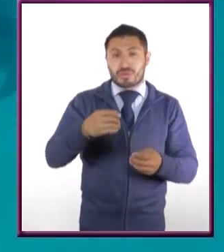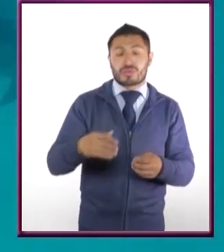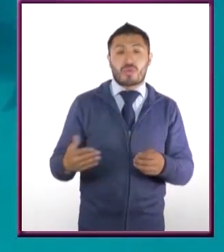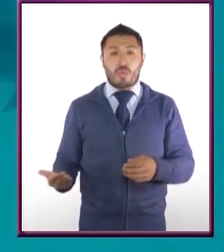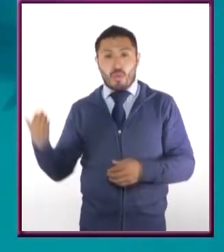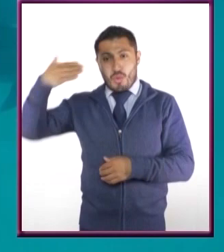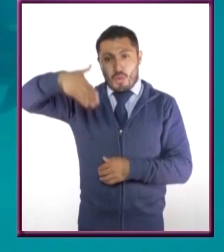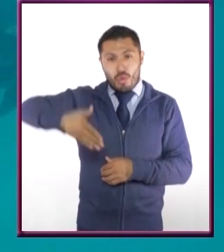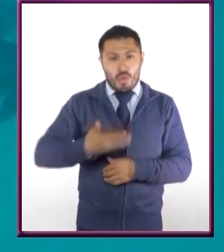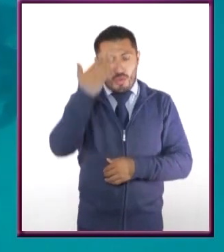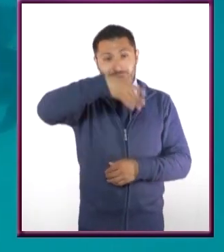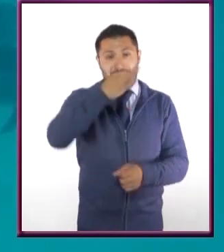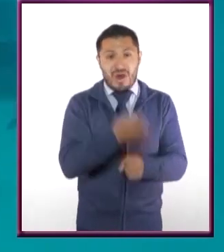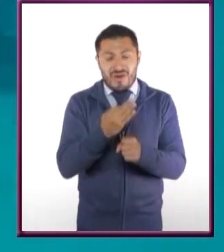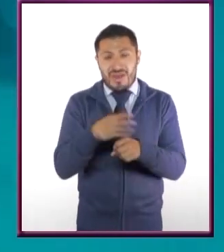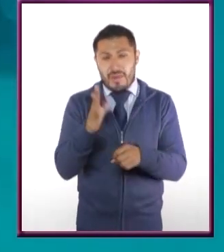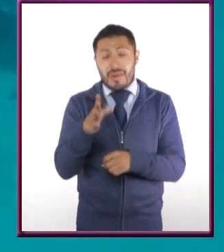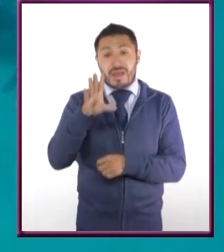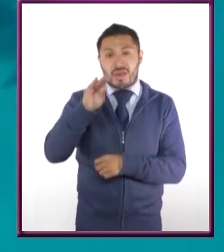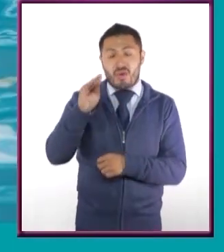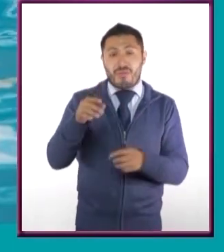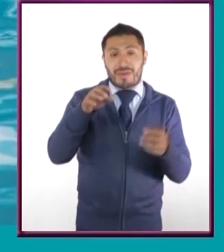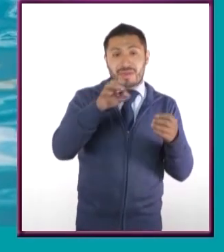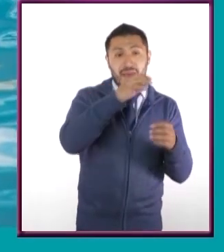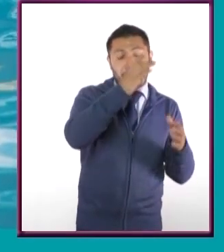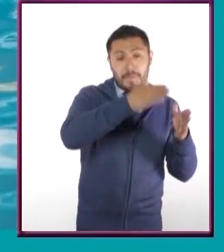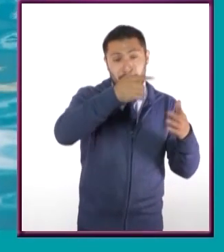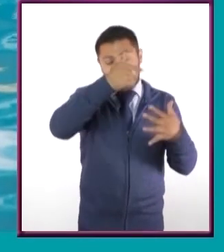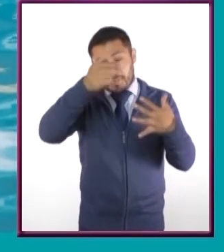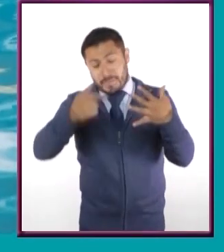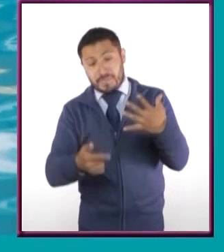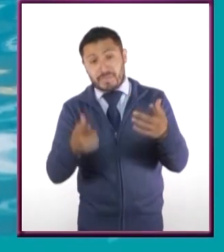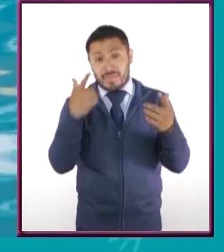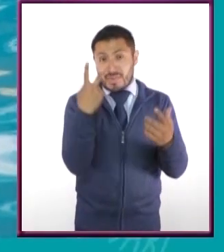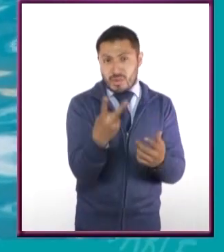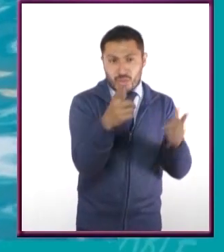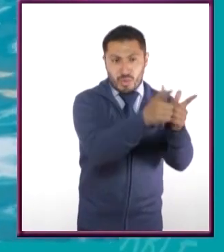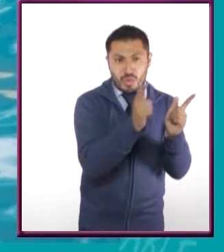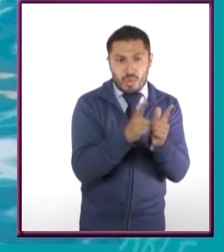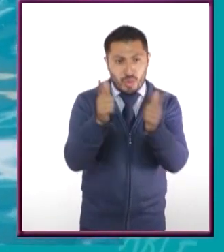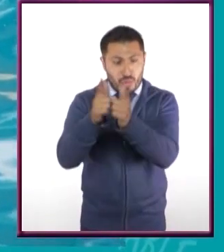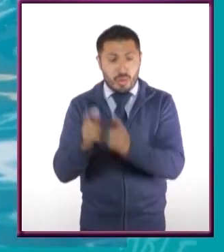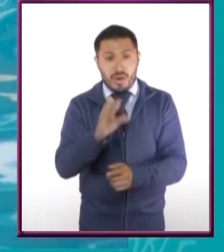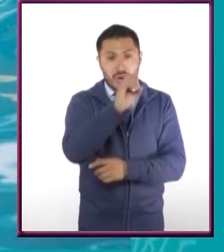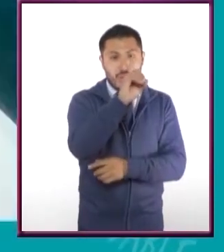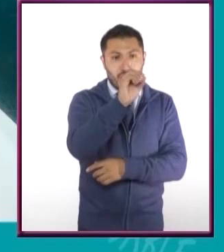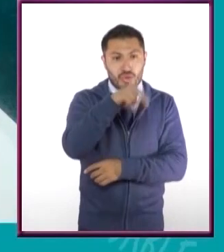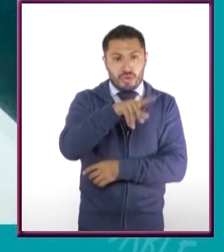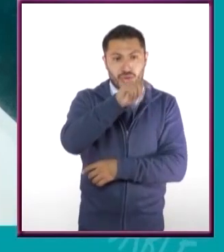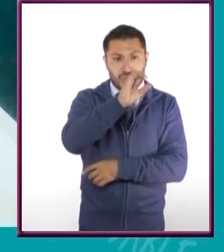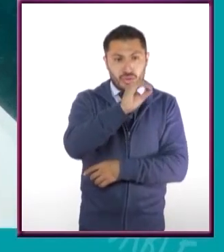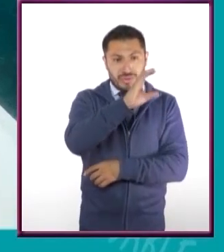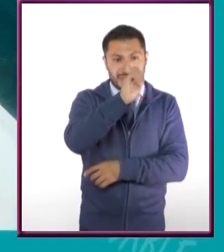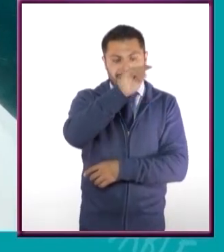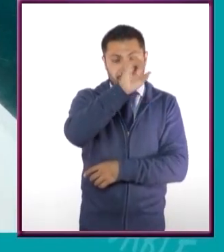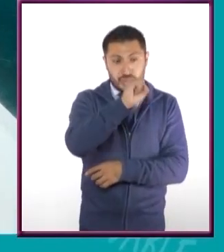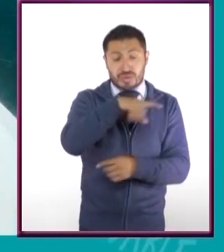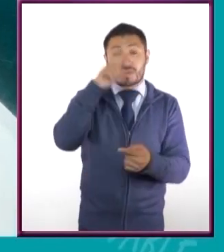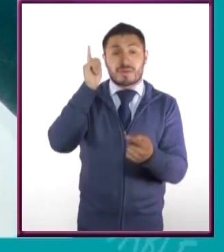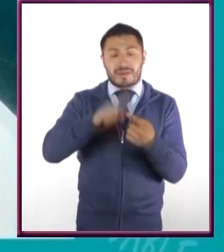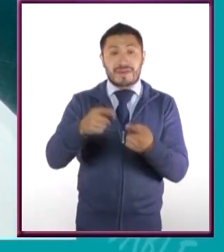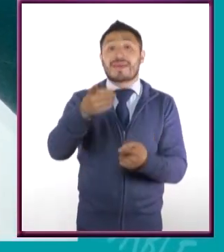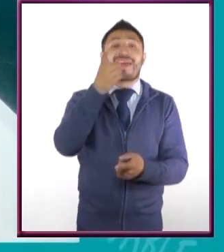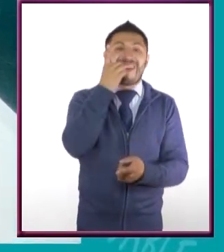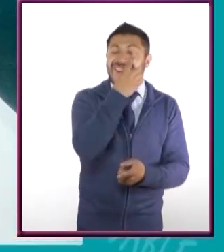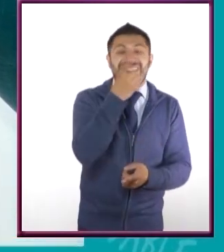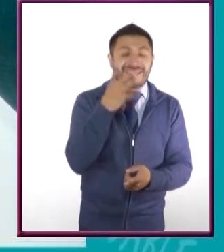90 especies divididas en dos grupos. Los odontocetos, que tienen dientes, y los